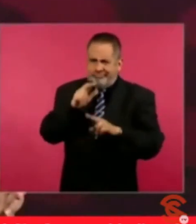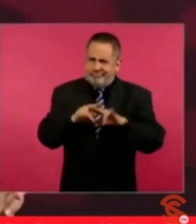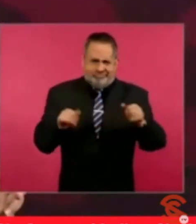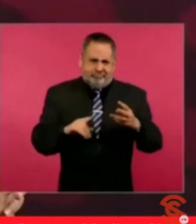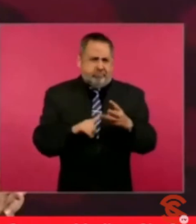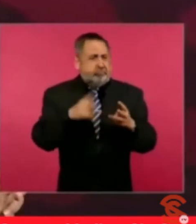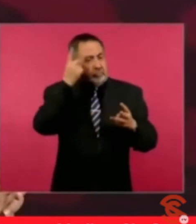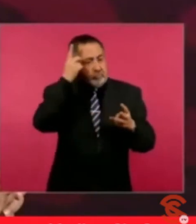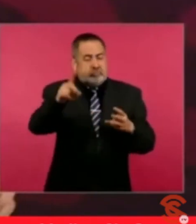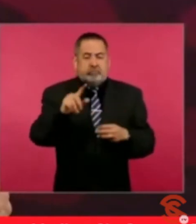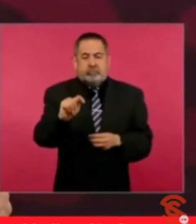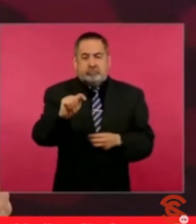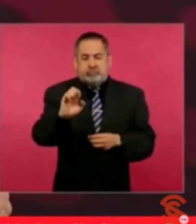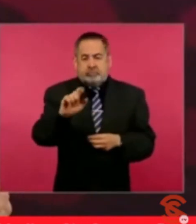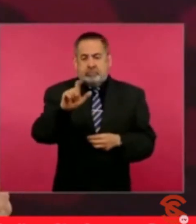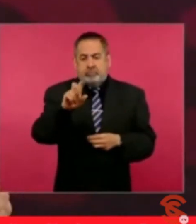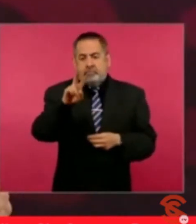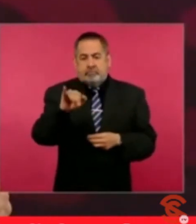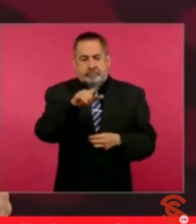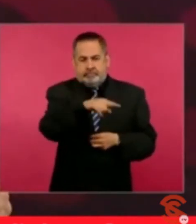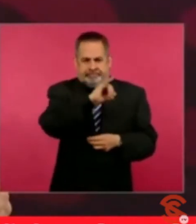o el dueño de Televisa,